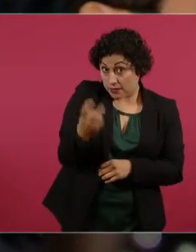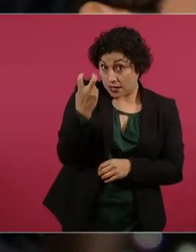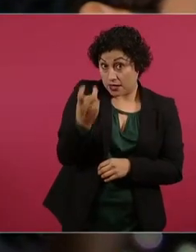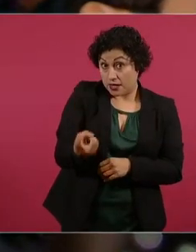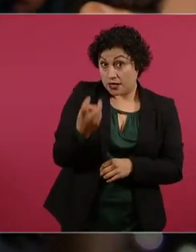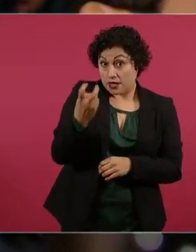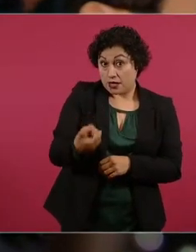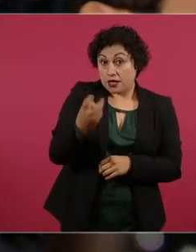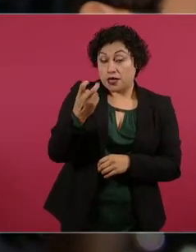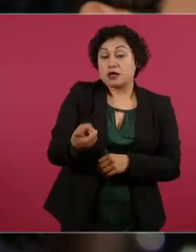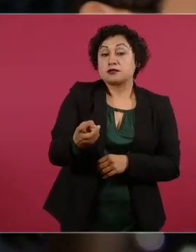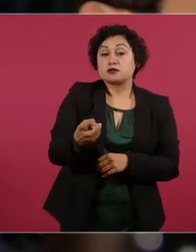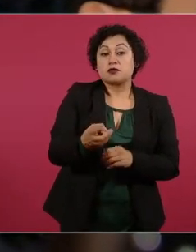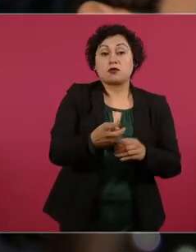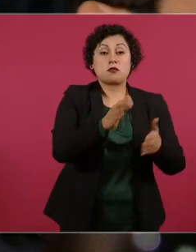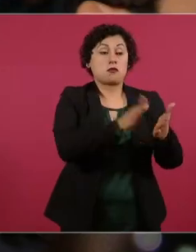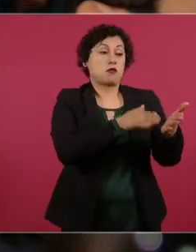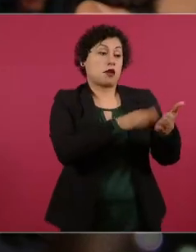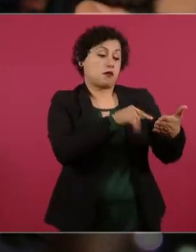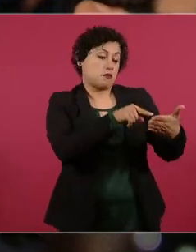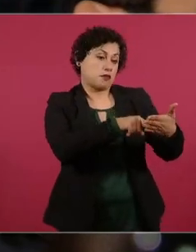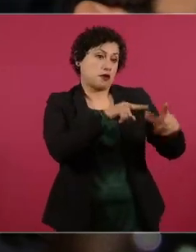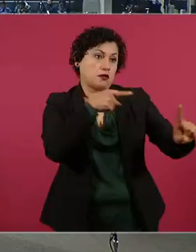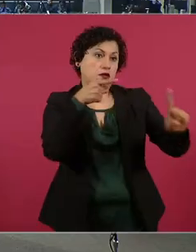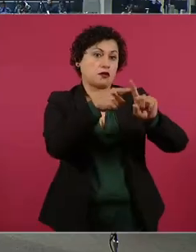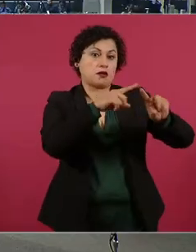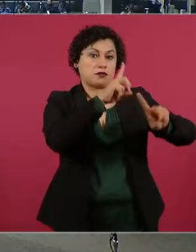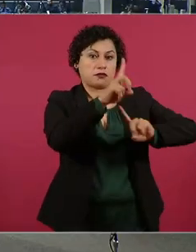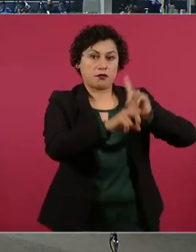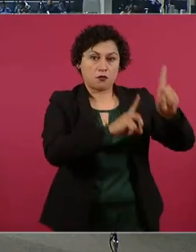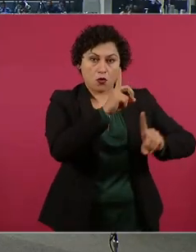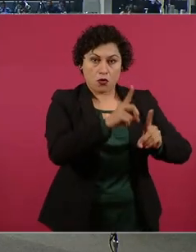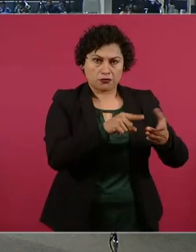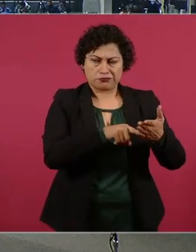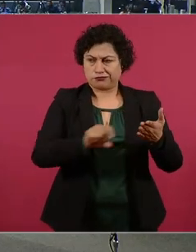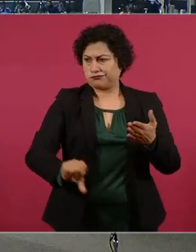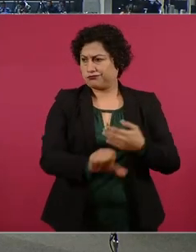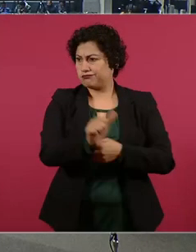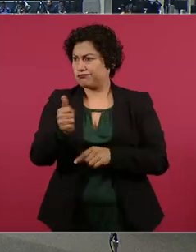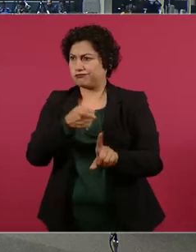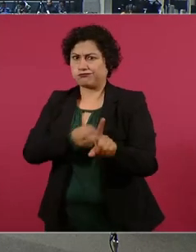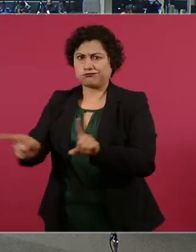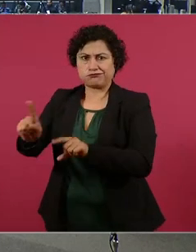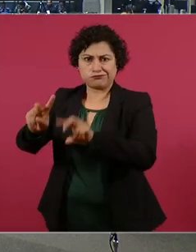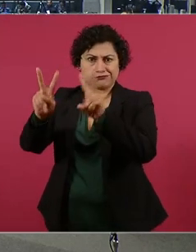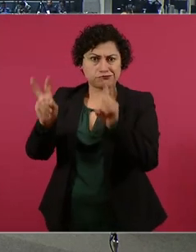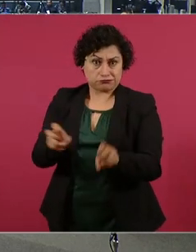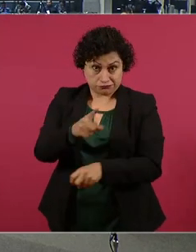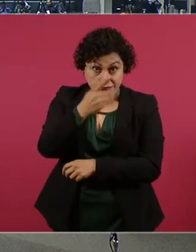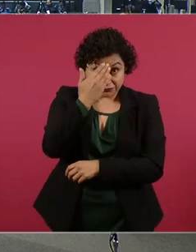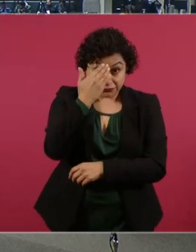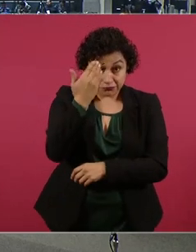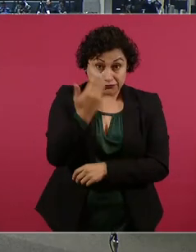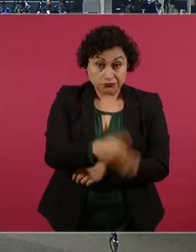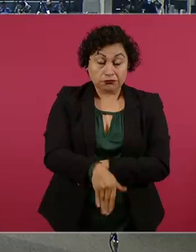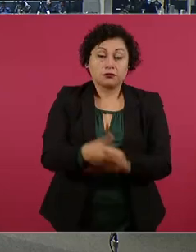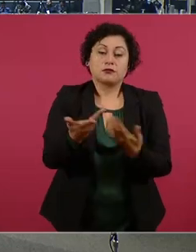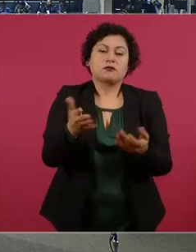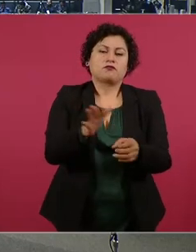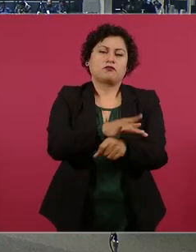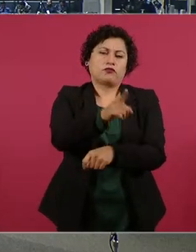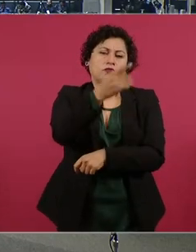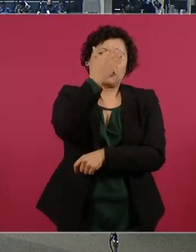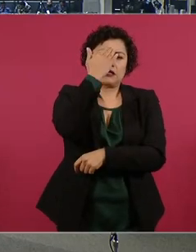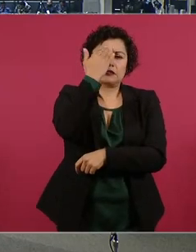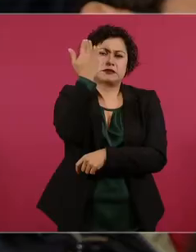cabo esta misma obra que era para el deporte, teniendo en cuenta también que esta disciplina ya se va a salir de algunas de las